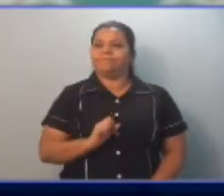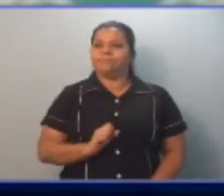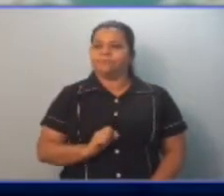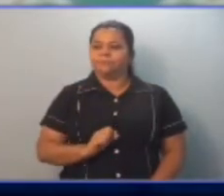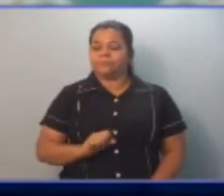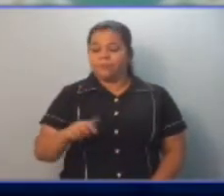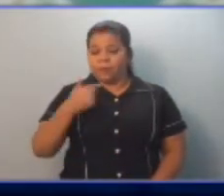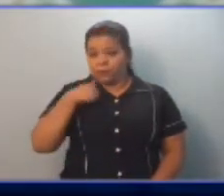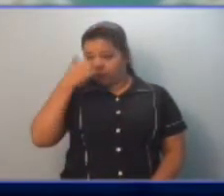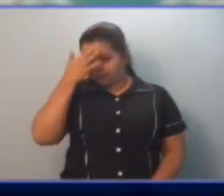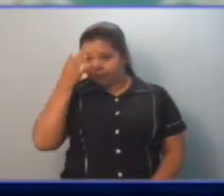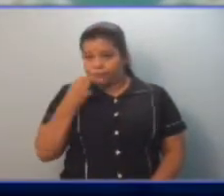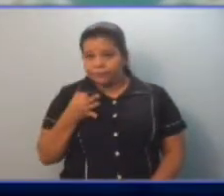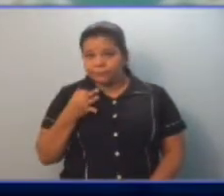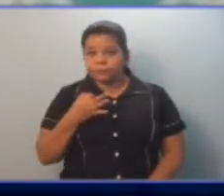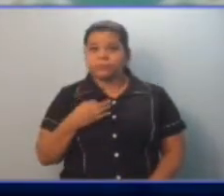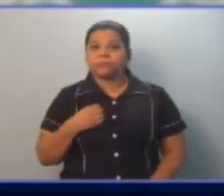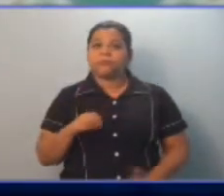Yo creo que este tema